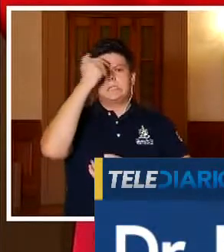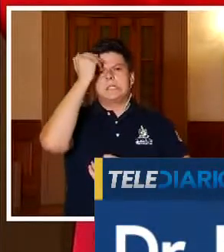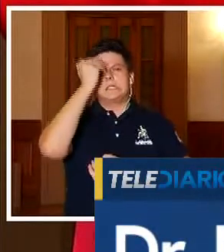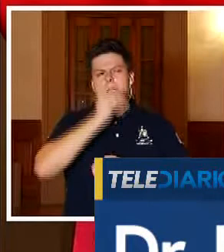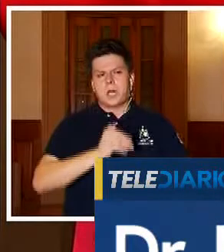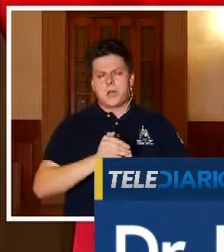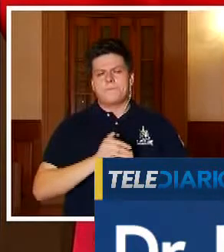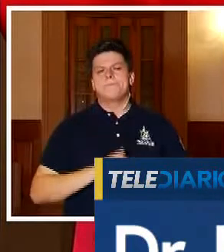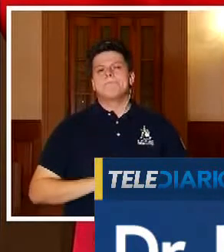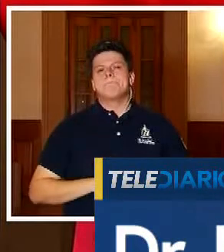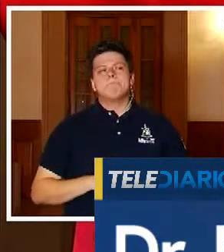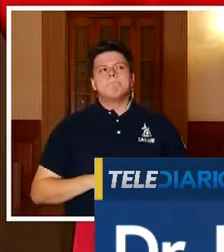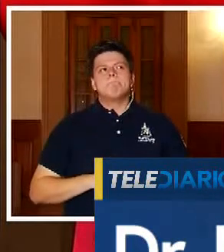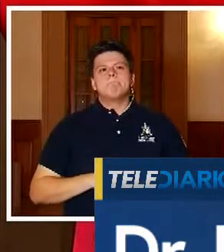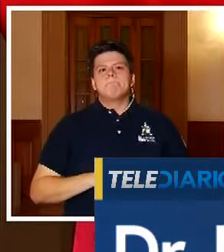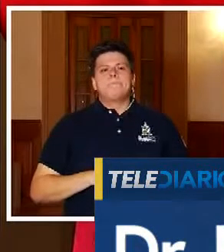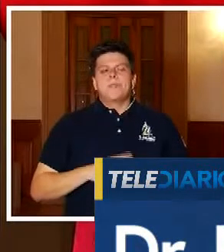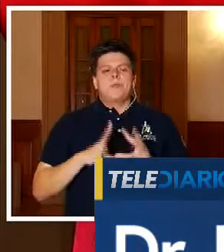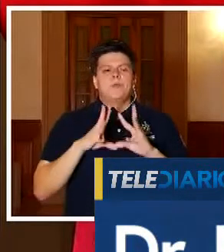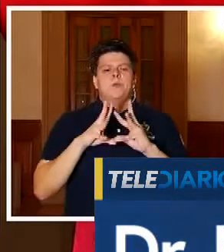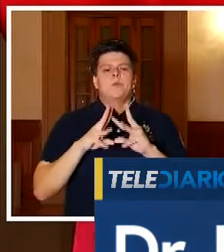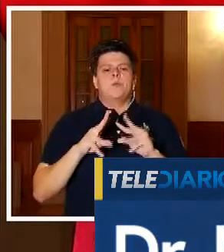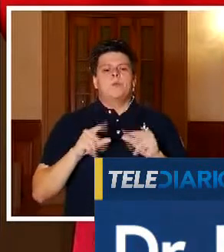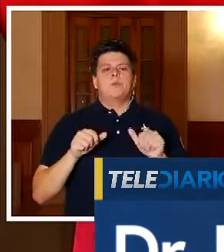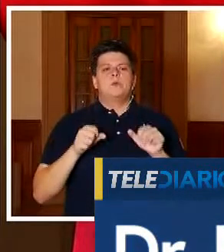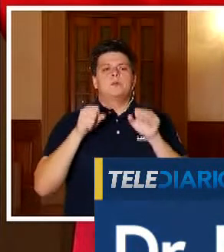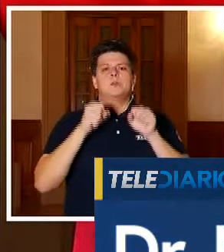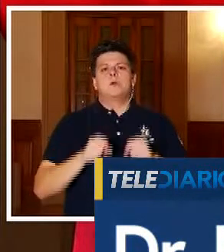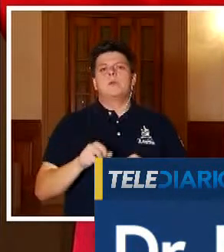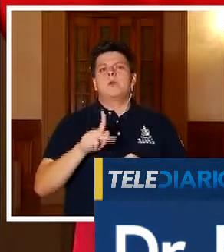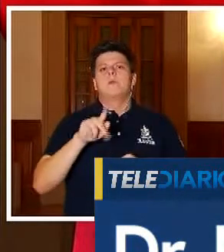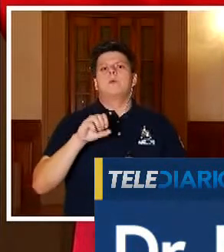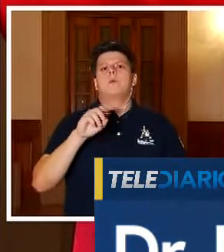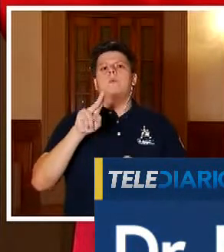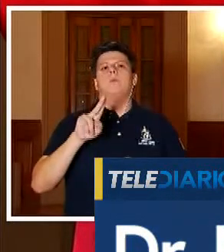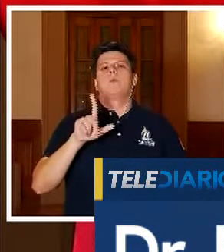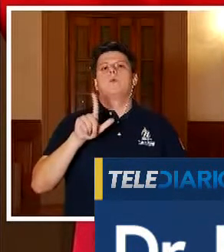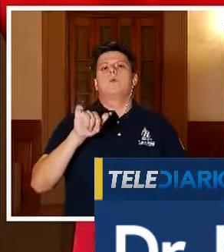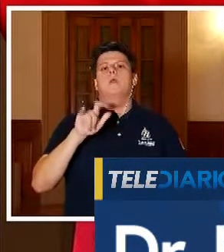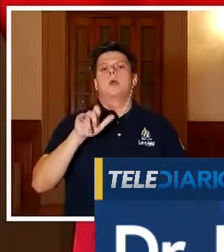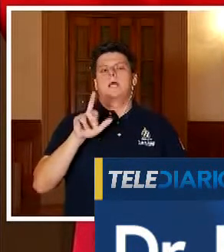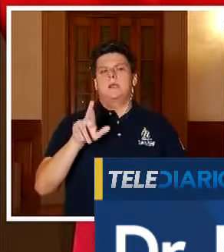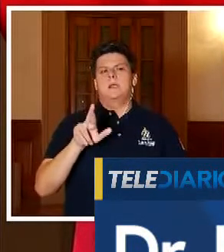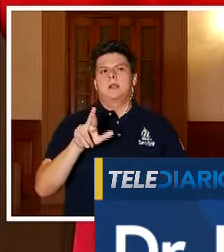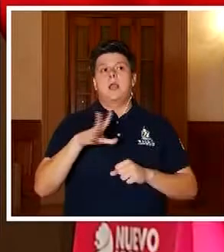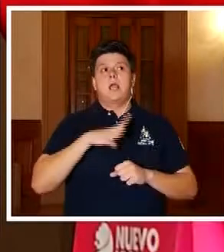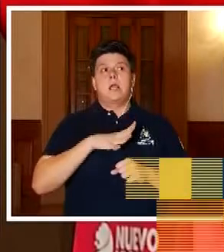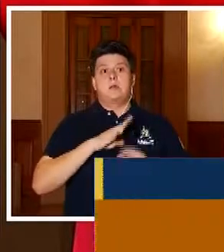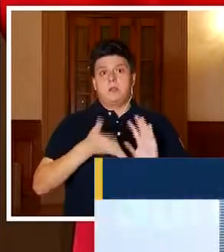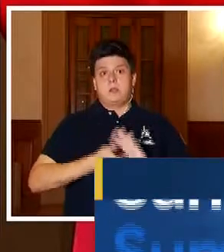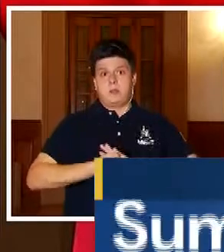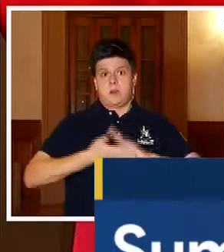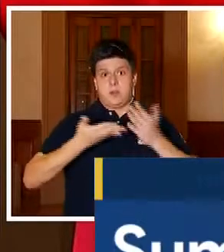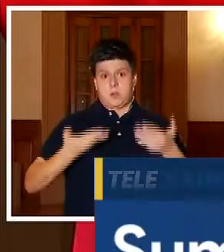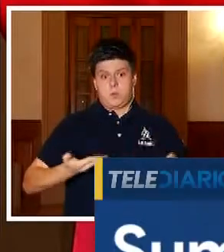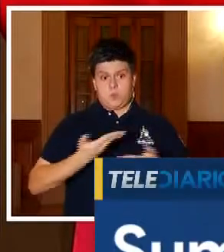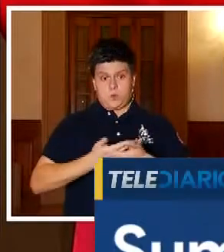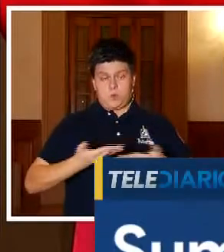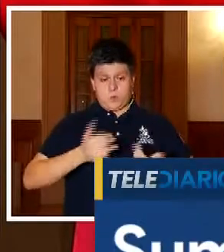saben, desapareció el Seguro Popular, se creó el Insabi, pero no hay una